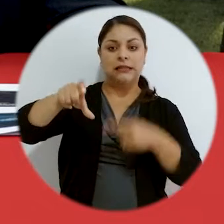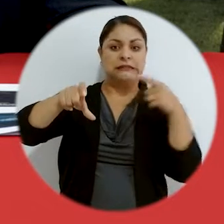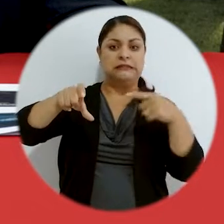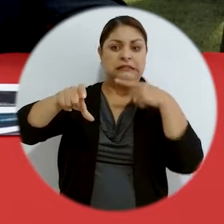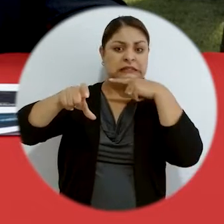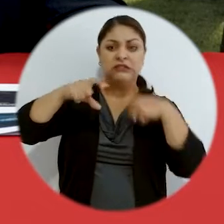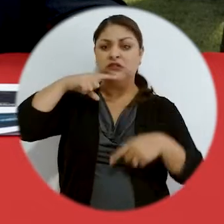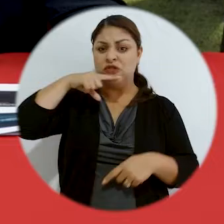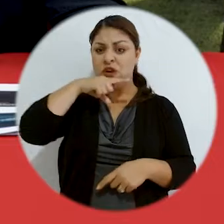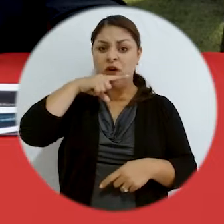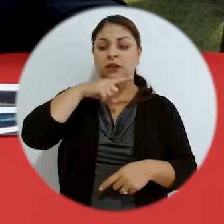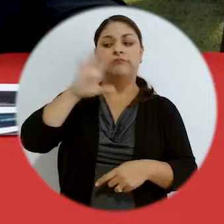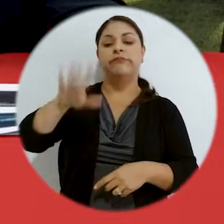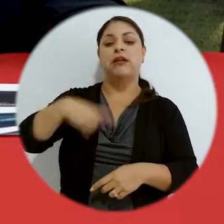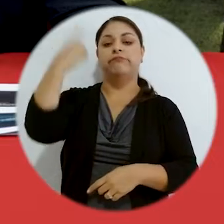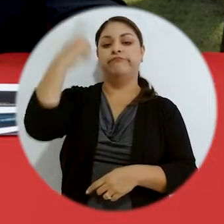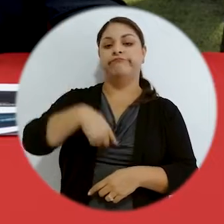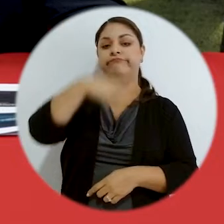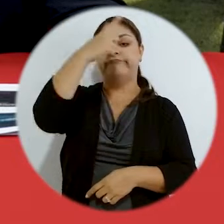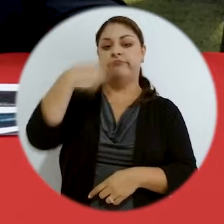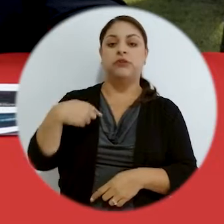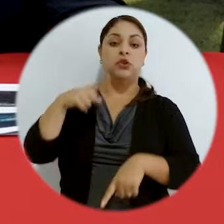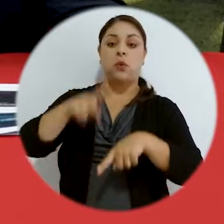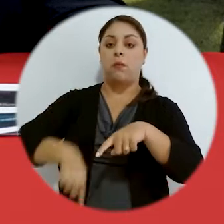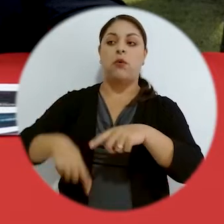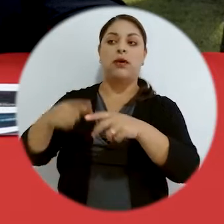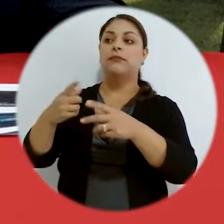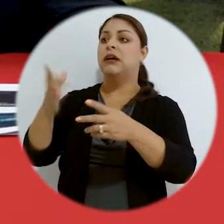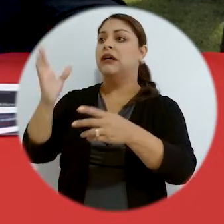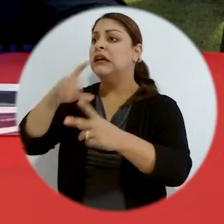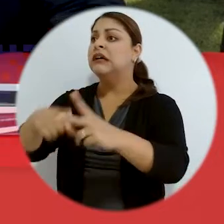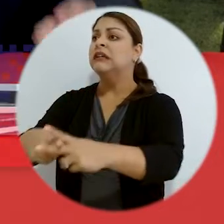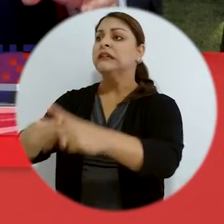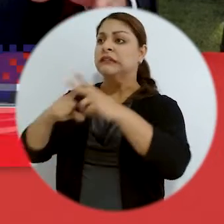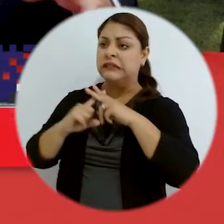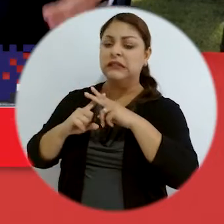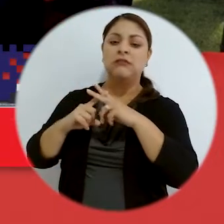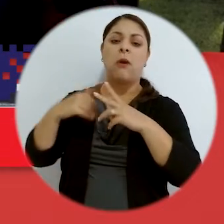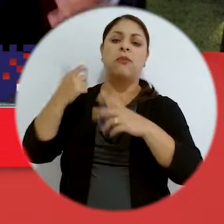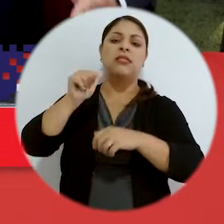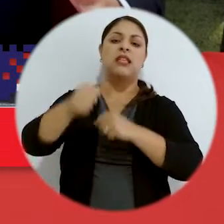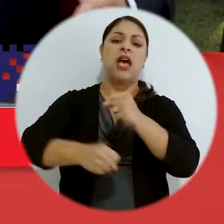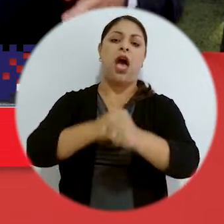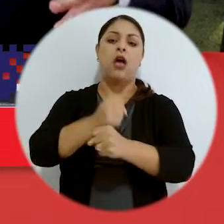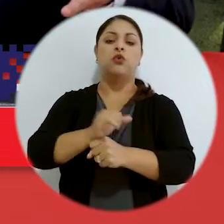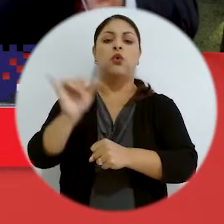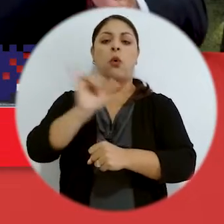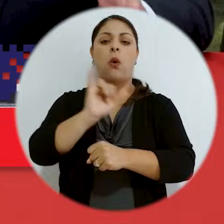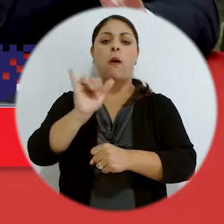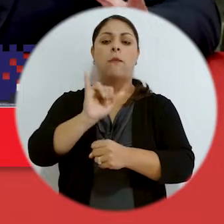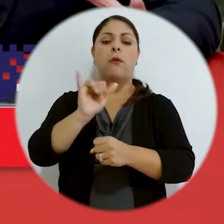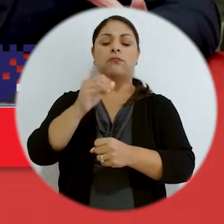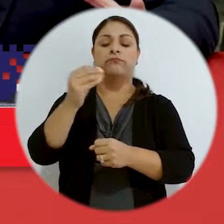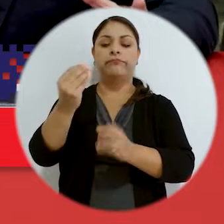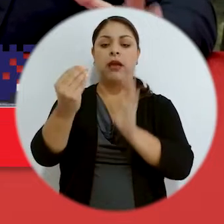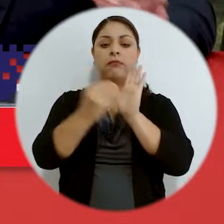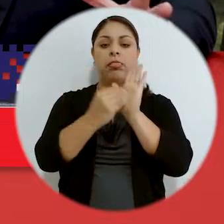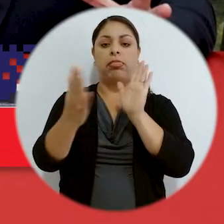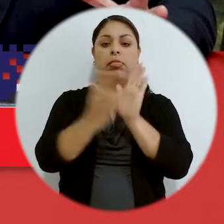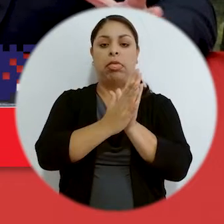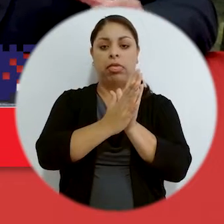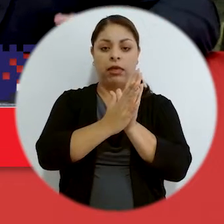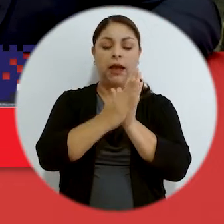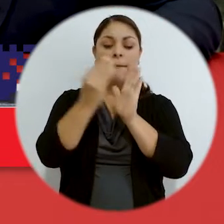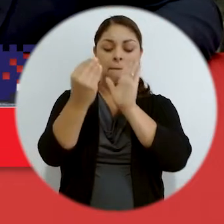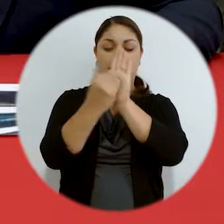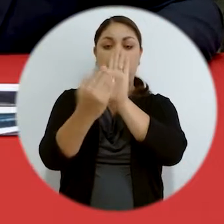quisieran, el mercado formal ya no les presta por 10 años y algunas veces hasta por más. Es lo que hemos conocido popularmente como que usted queda manchado. Es lo que se ha